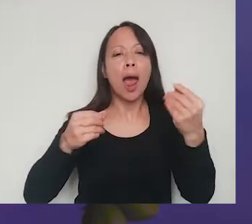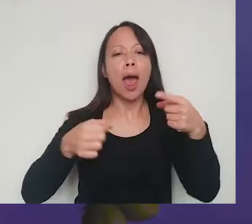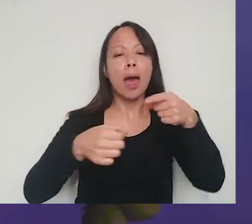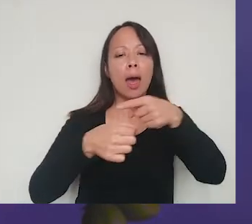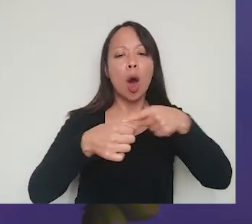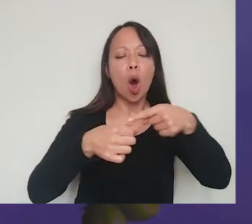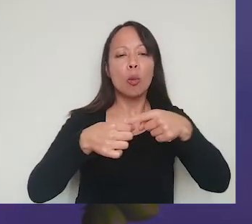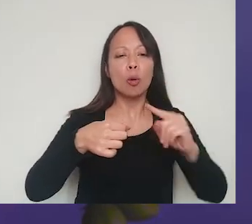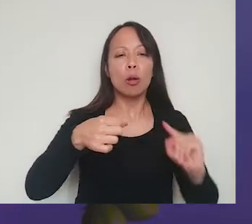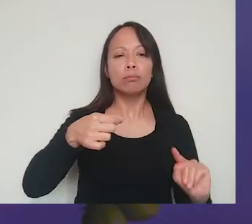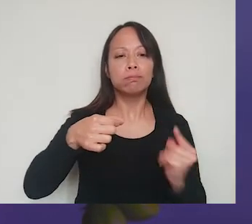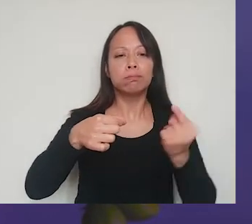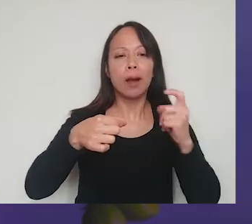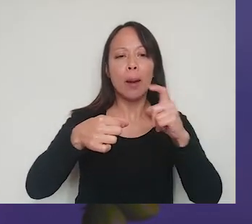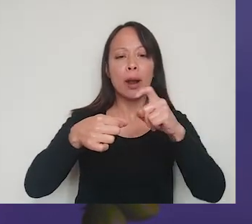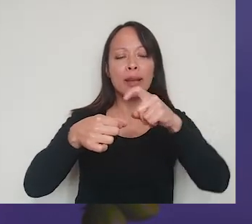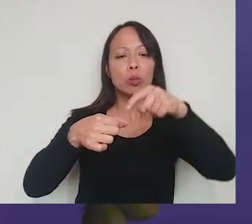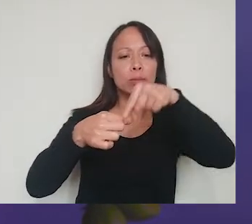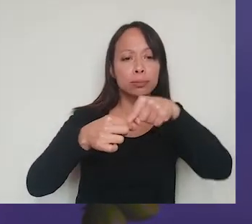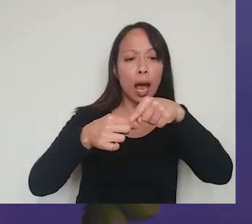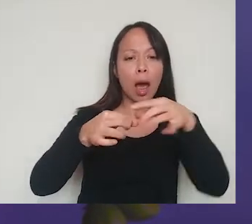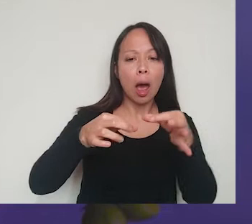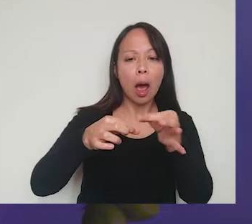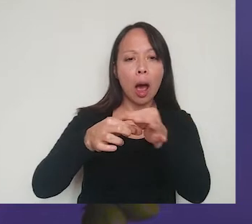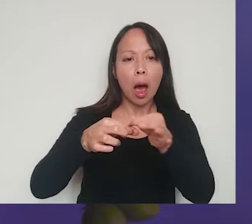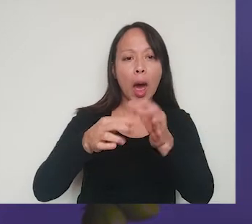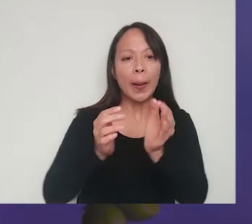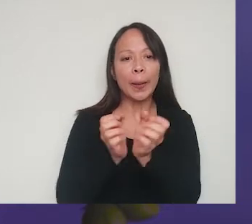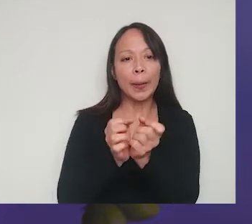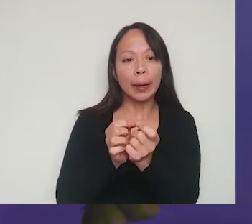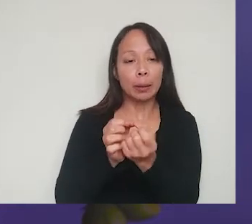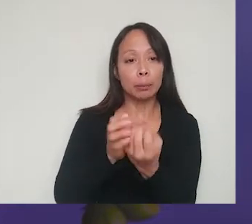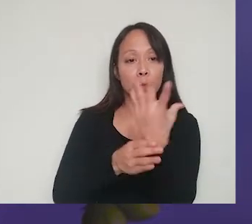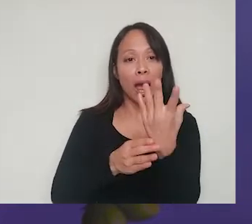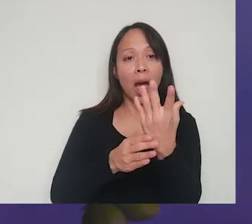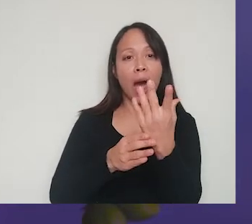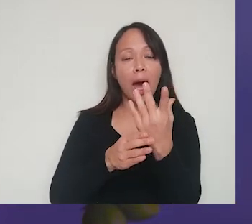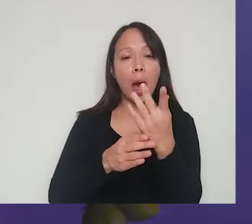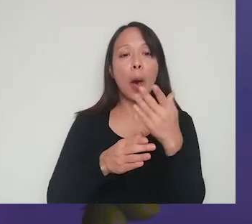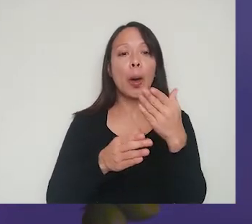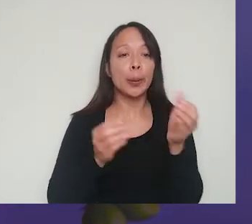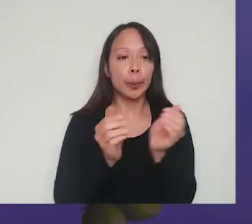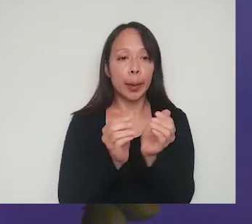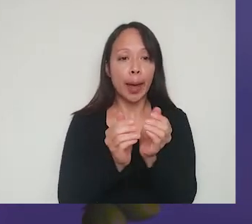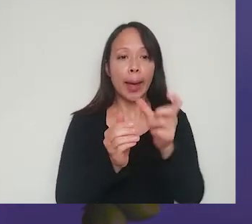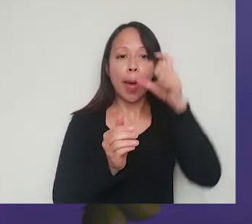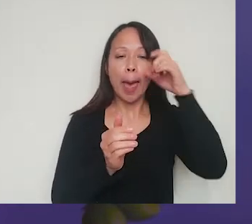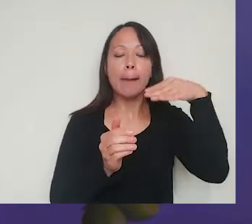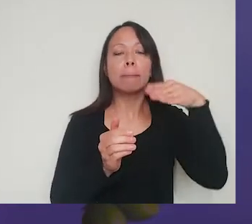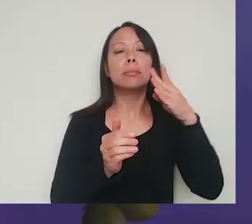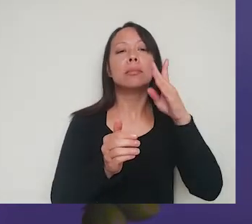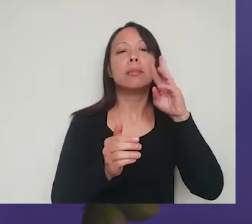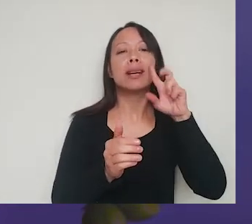alta complejidad, como es la fertilización in vitro, y a partir de la obtención de óvulos y espermatozoides se procede a la fecundación. Se